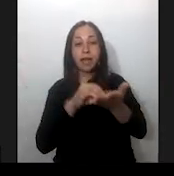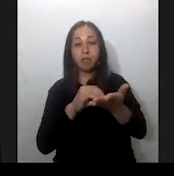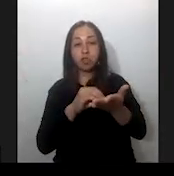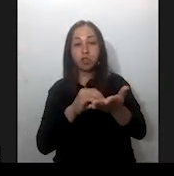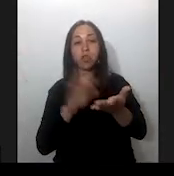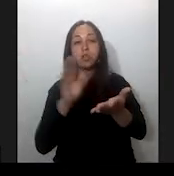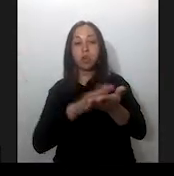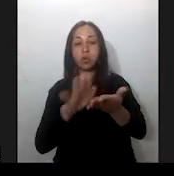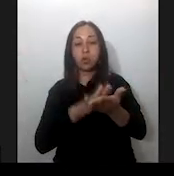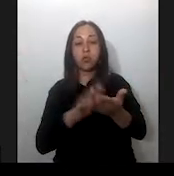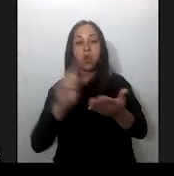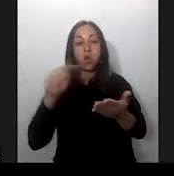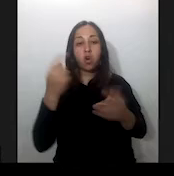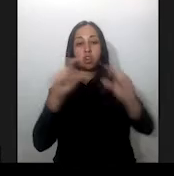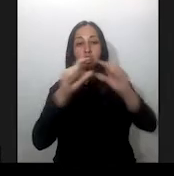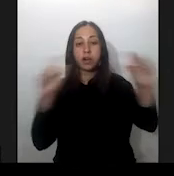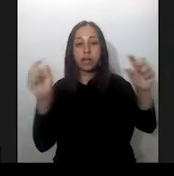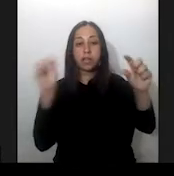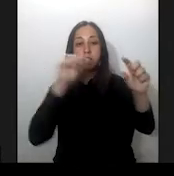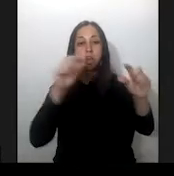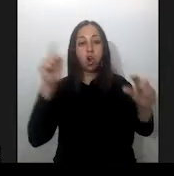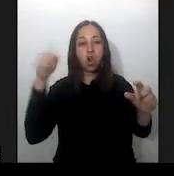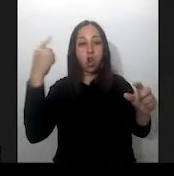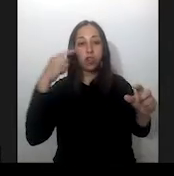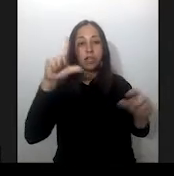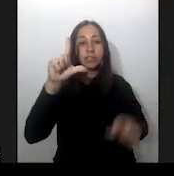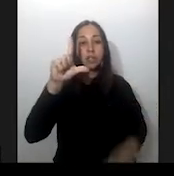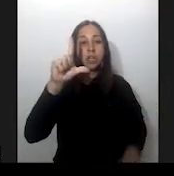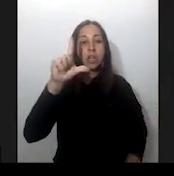Agregamos nuevamente otro registro de Londres,